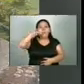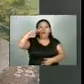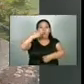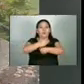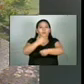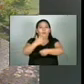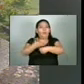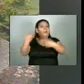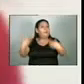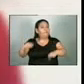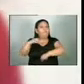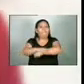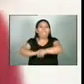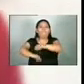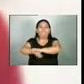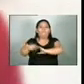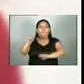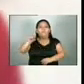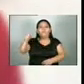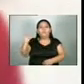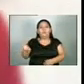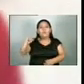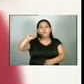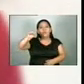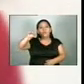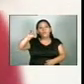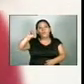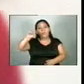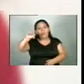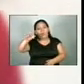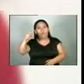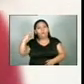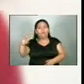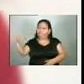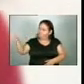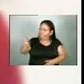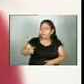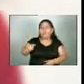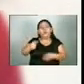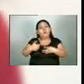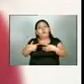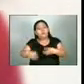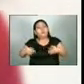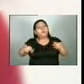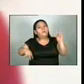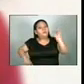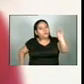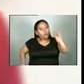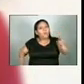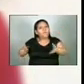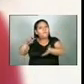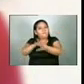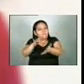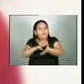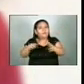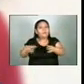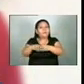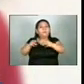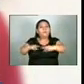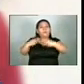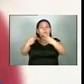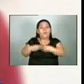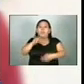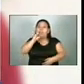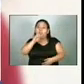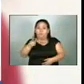capturaron a Israel Antonio Cetino Cruz, quien era requerido por la justicia salvadoreña por extorsión y agrupaciones ilícitas. De acuerdo